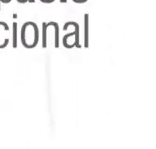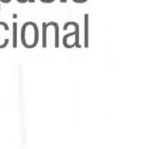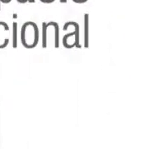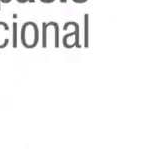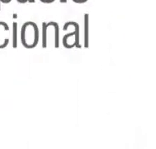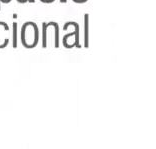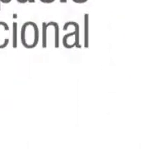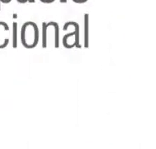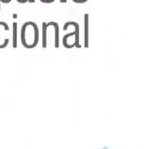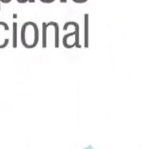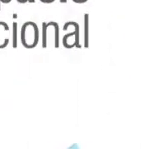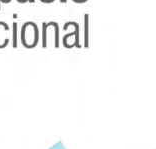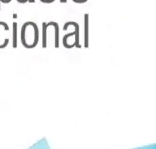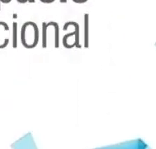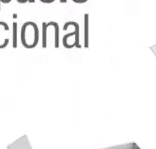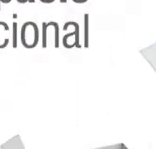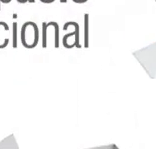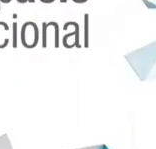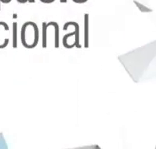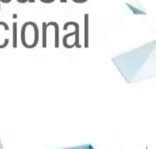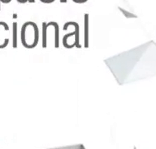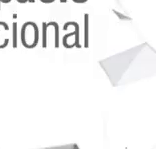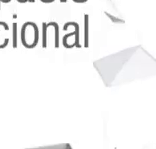Inicio de espacio promocional.